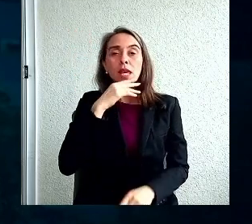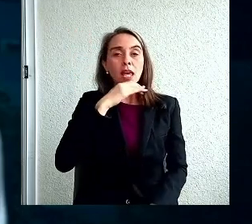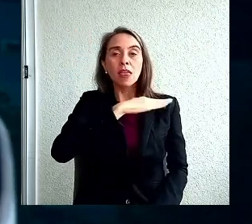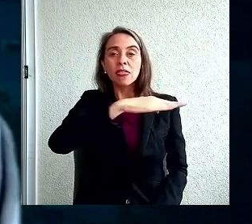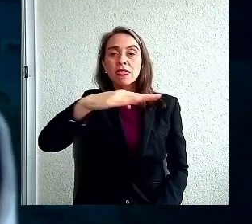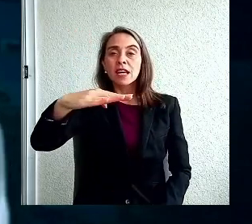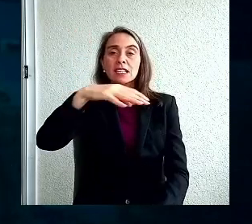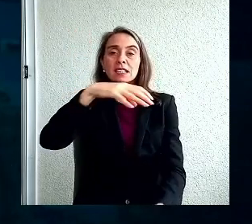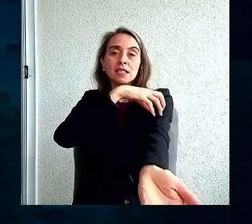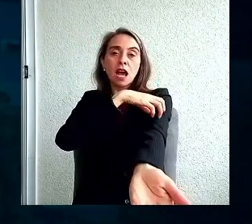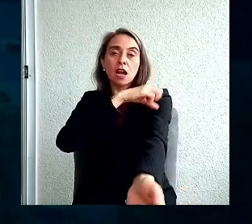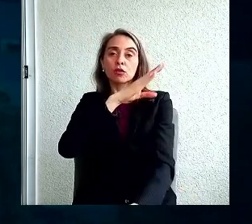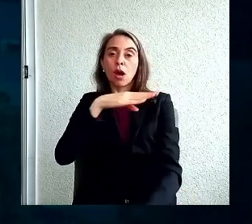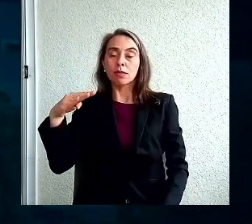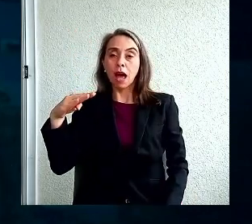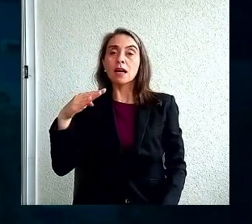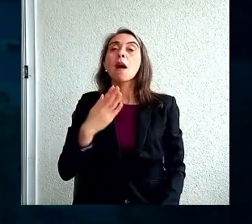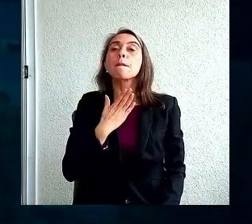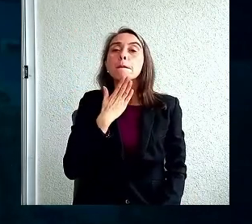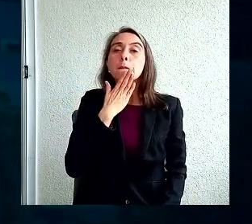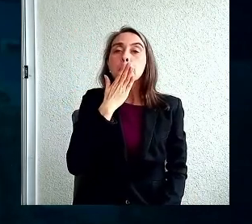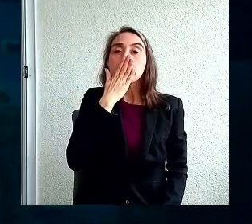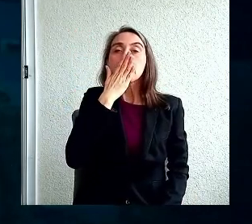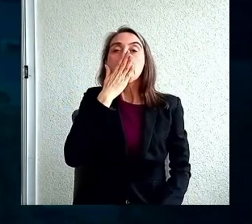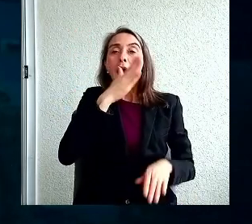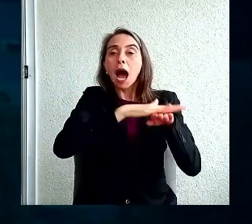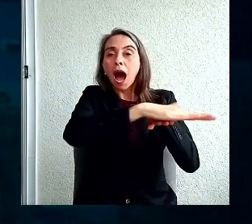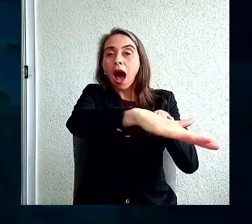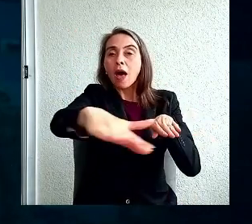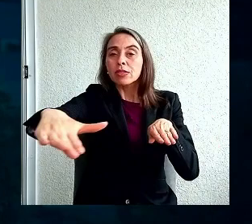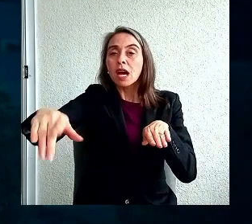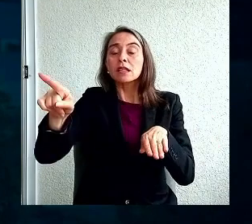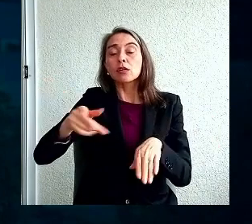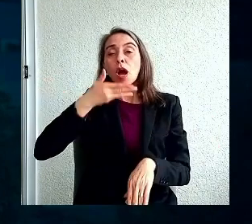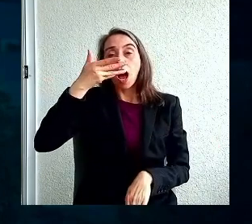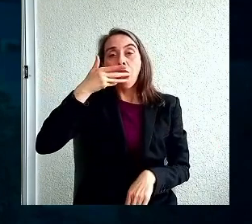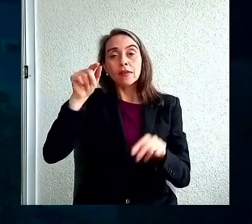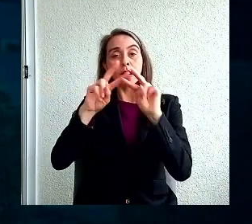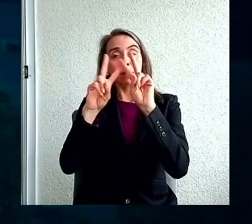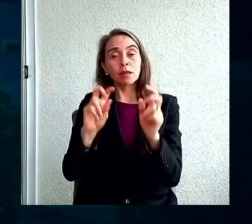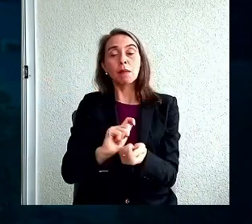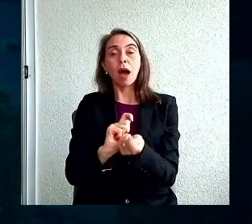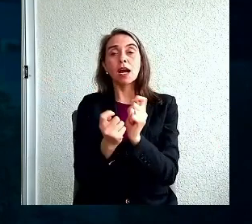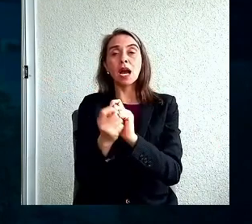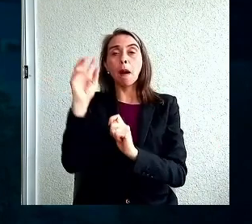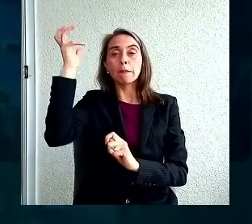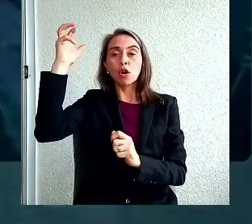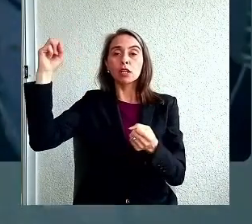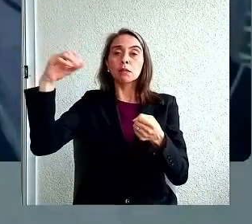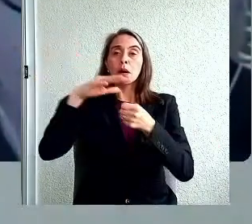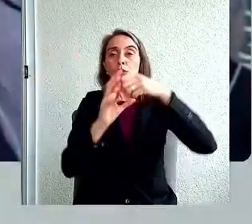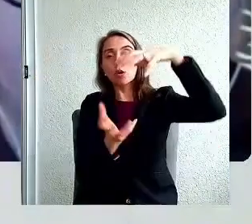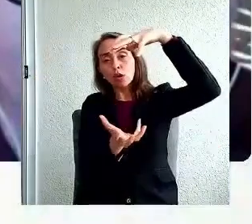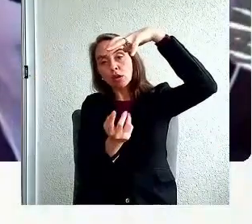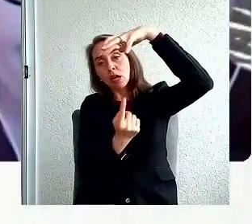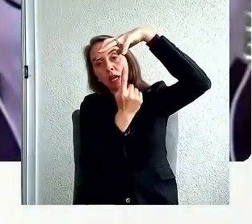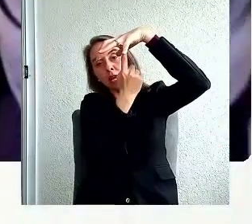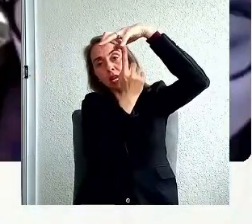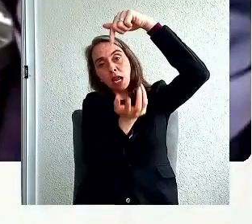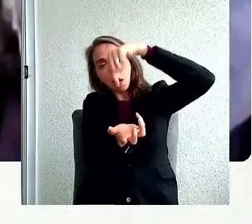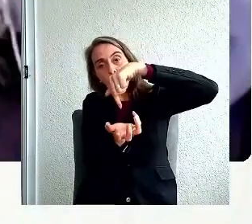presentar acerca de este tema, calentamiento climático en zonas polares y de alta montaña. Adelante, Angélica.